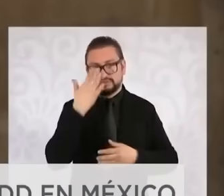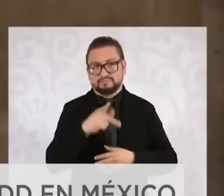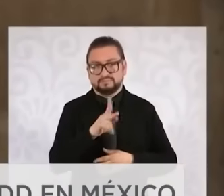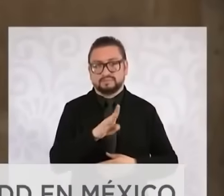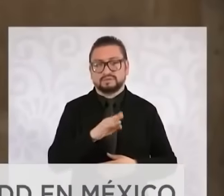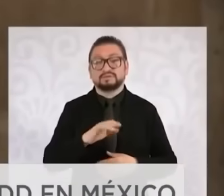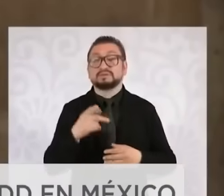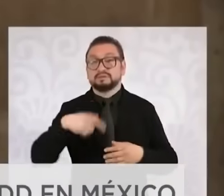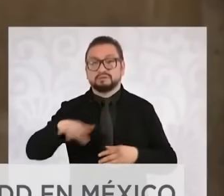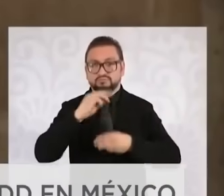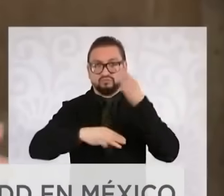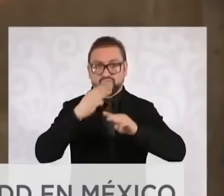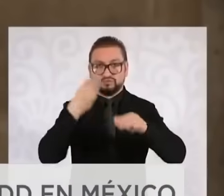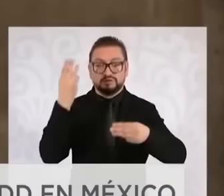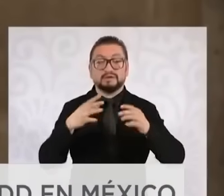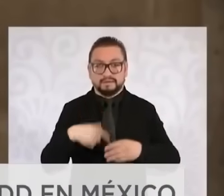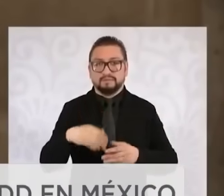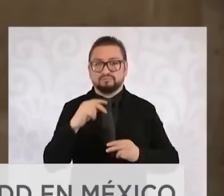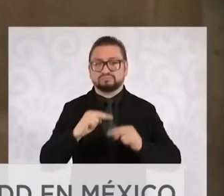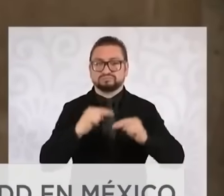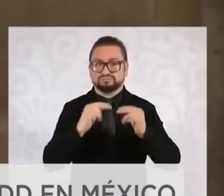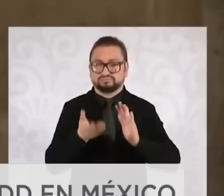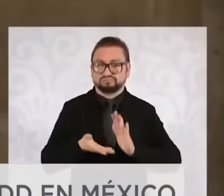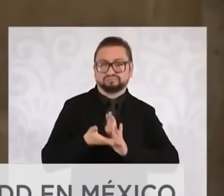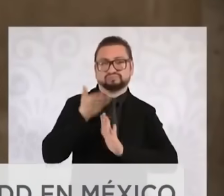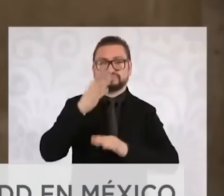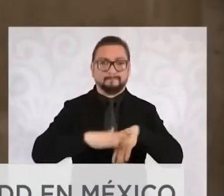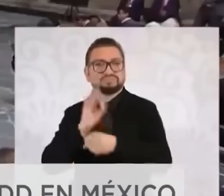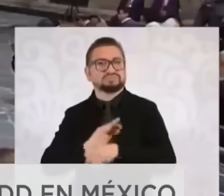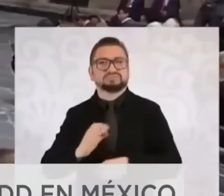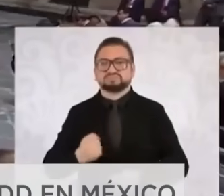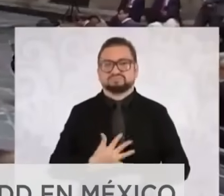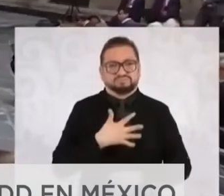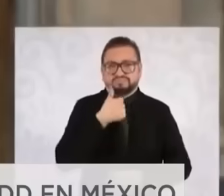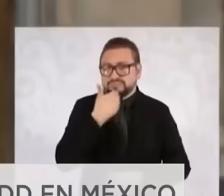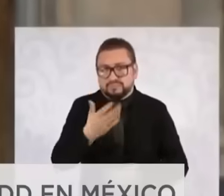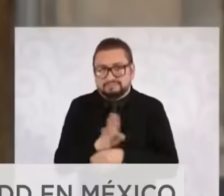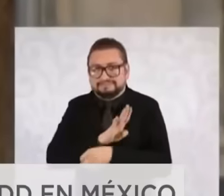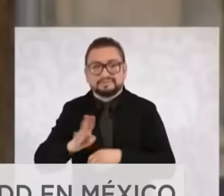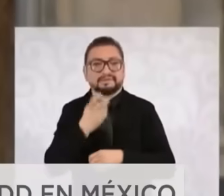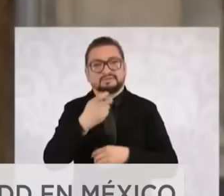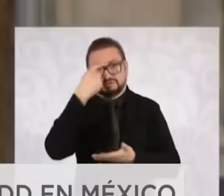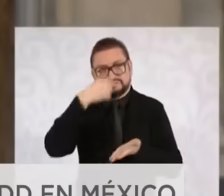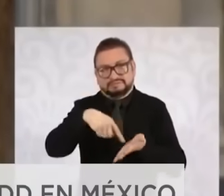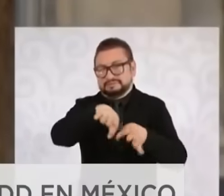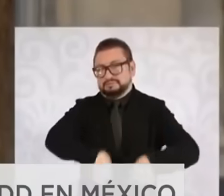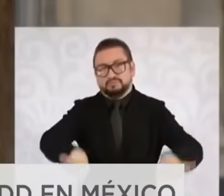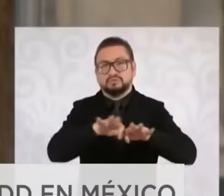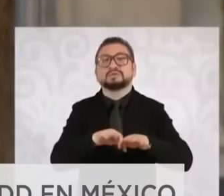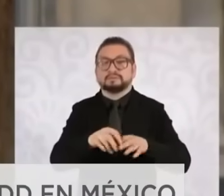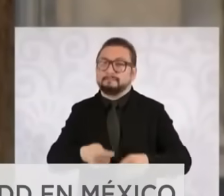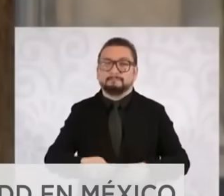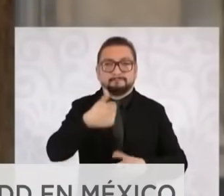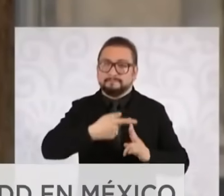Unidos, además de que les recalcó que sus inversiones están seguras en el país. Dijo que se busca aumentar el comercio, que actualmente